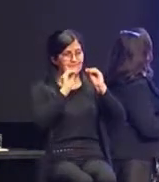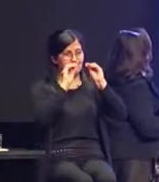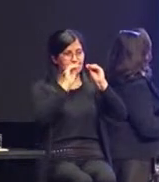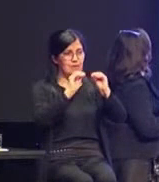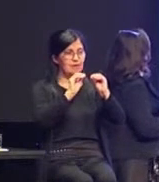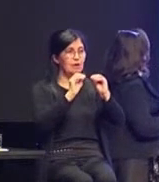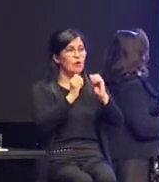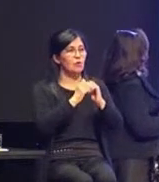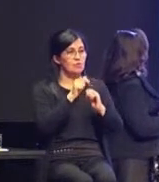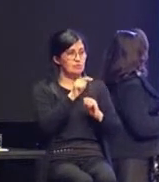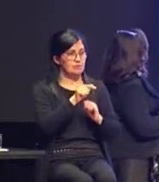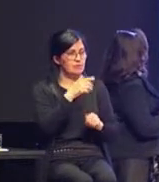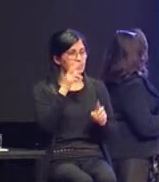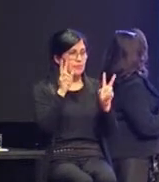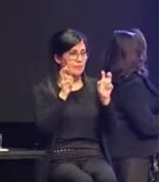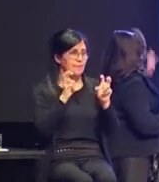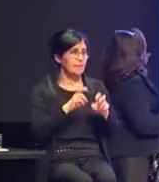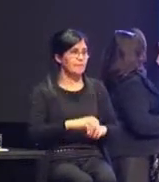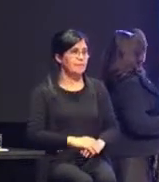a través de esto.